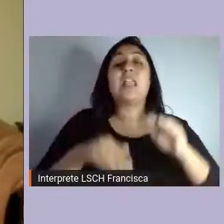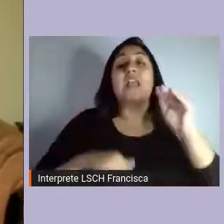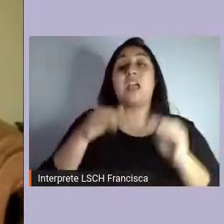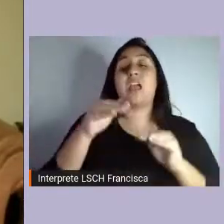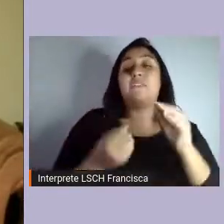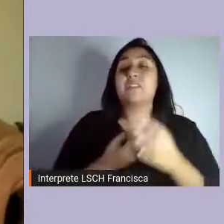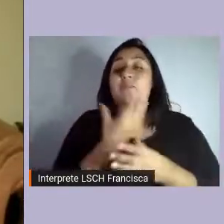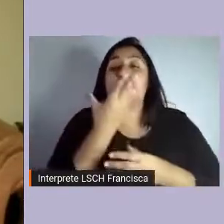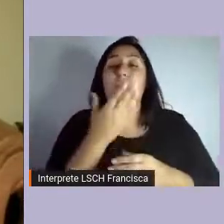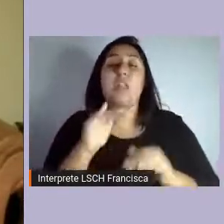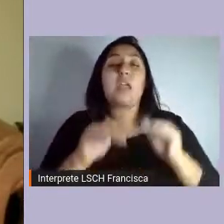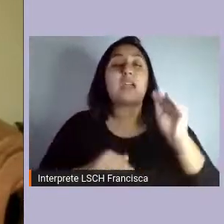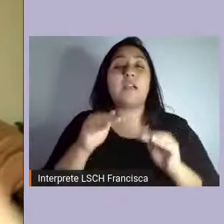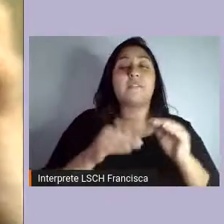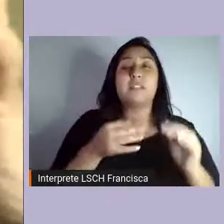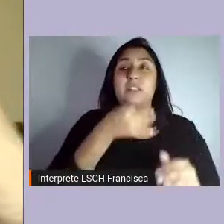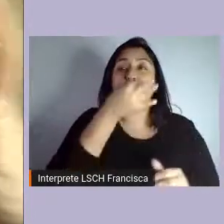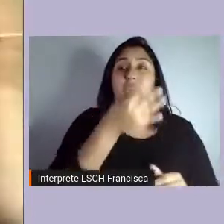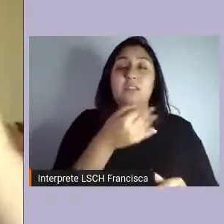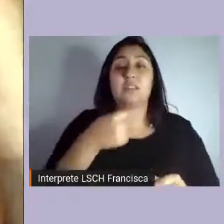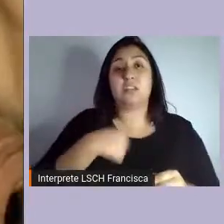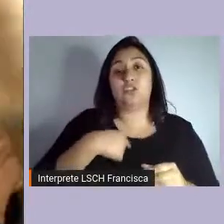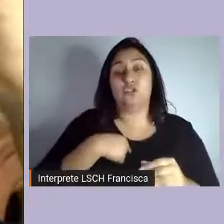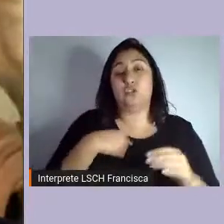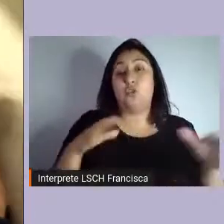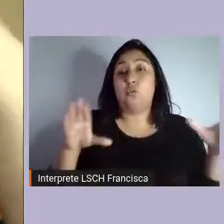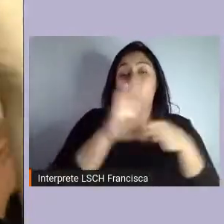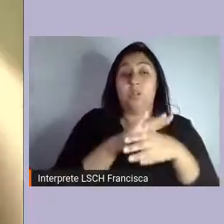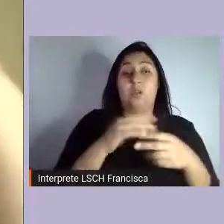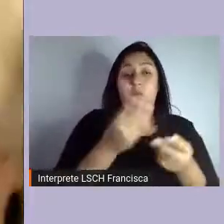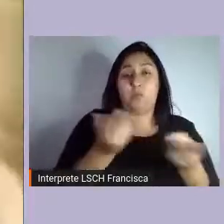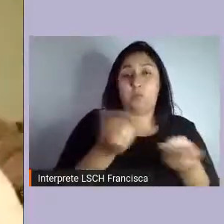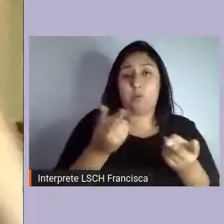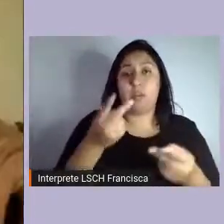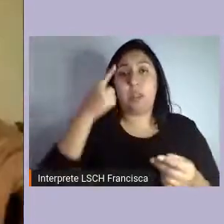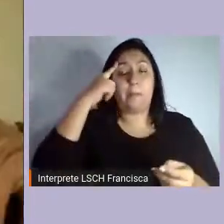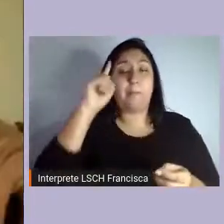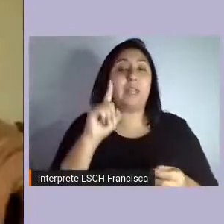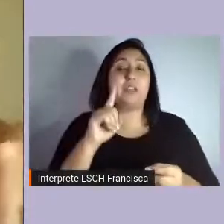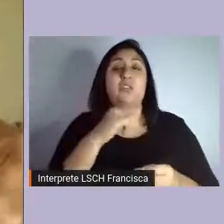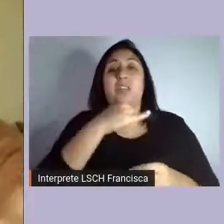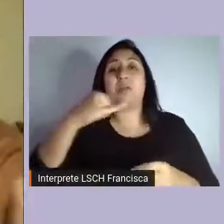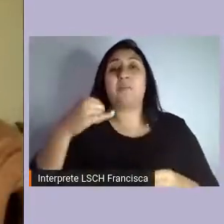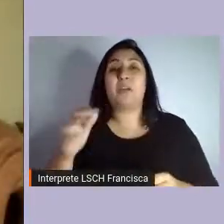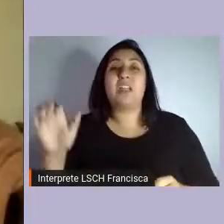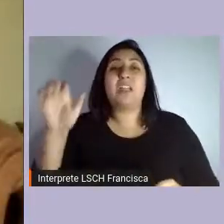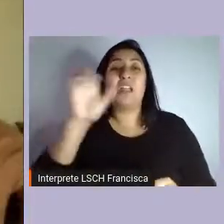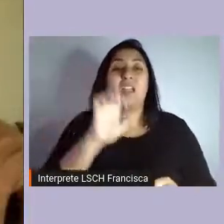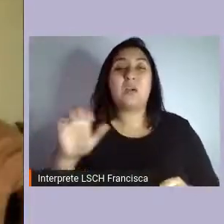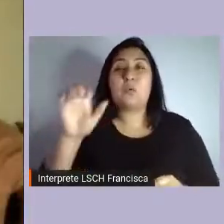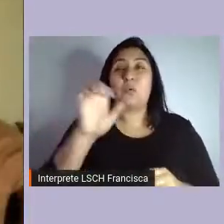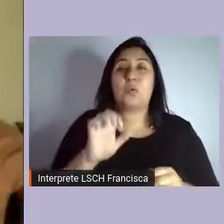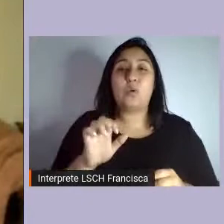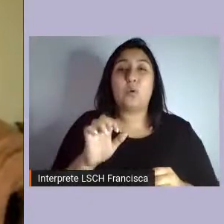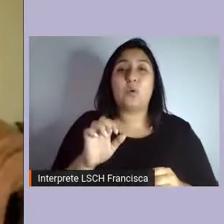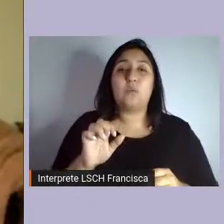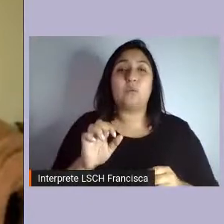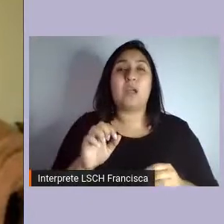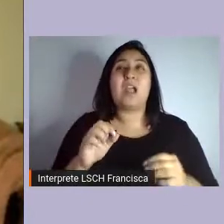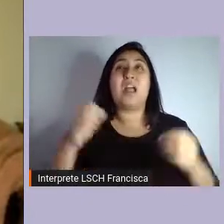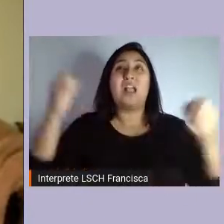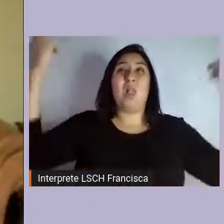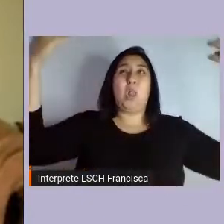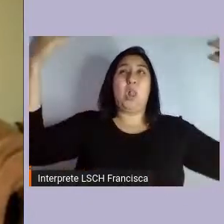público, pero en otras dice, cuando está en Europa, o sea, estos focos me alumbran, me molestan, me encandilan, me